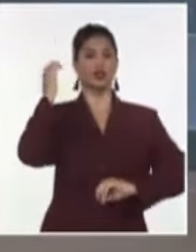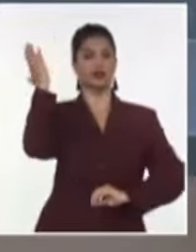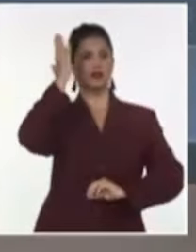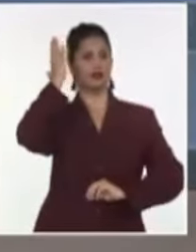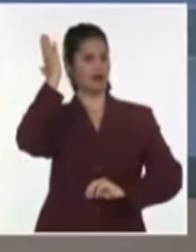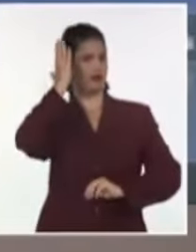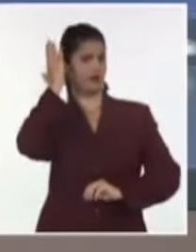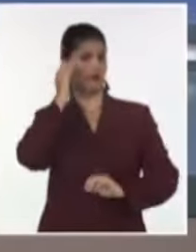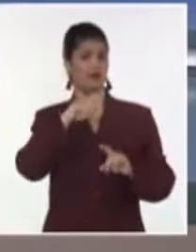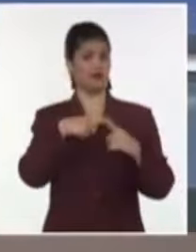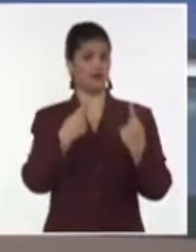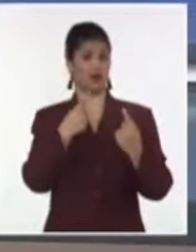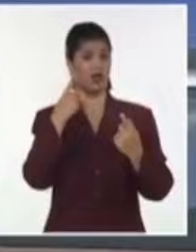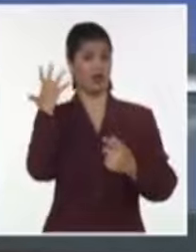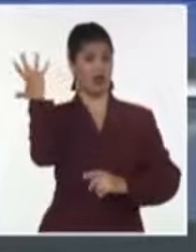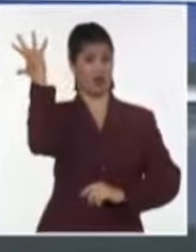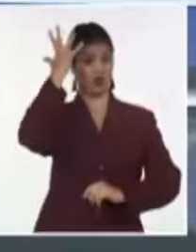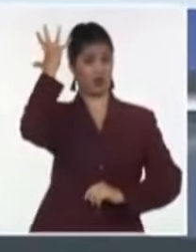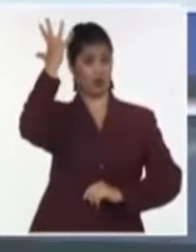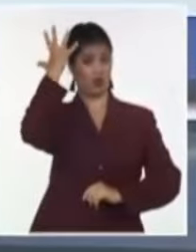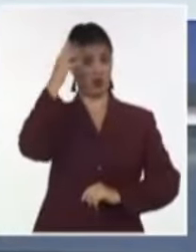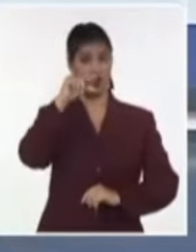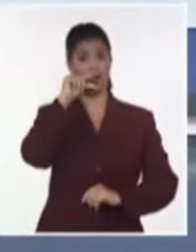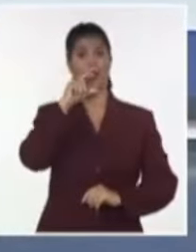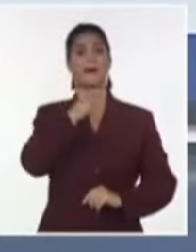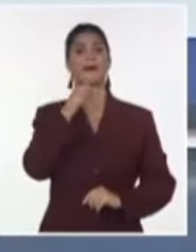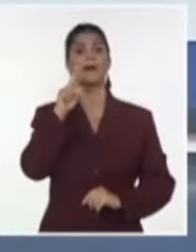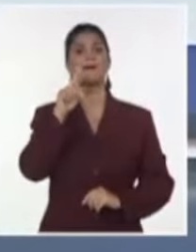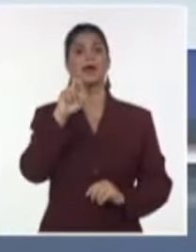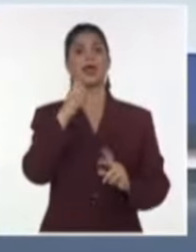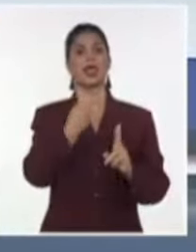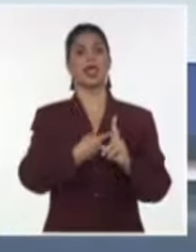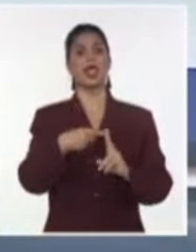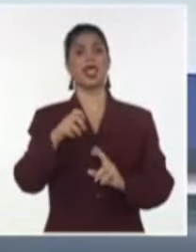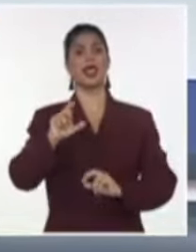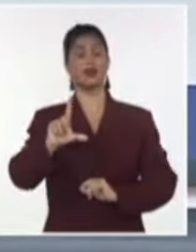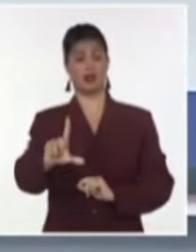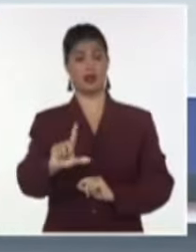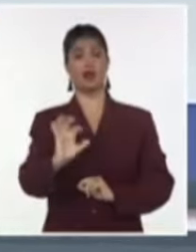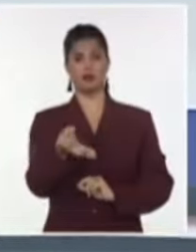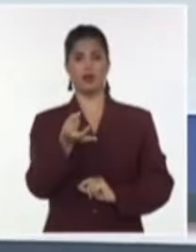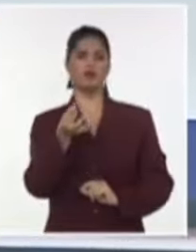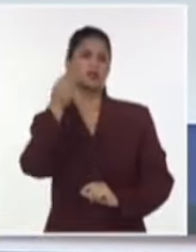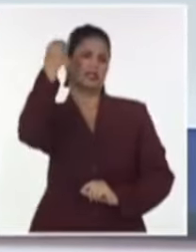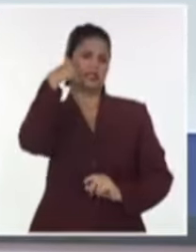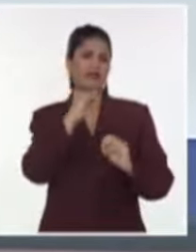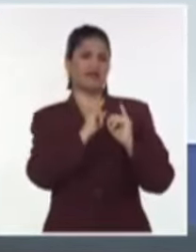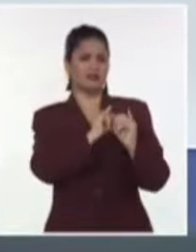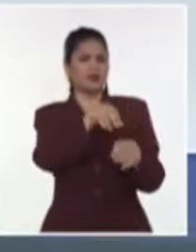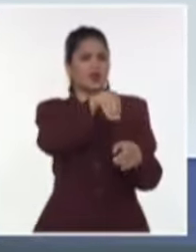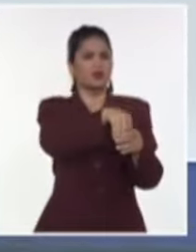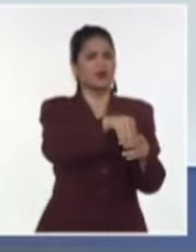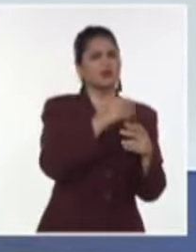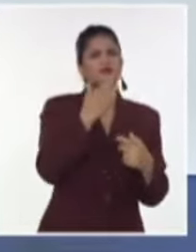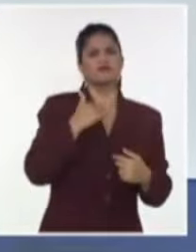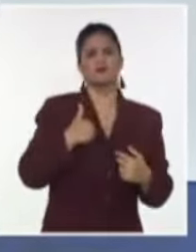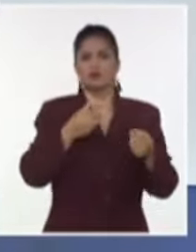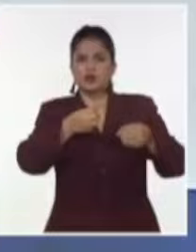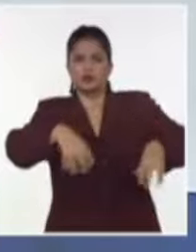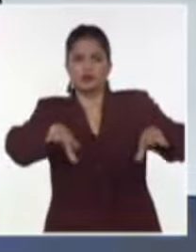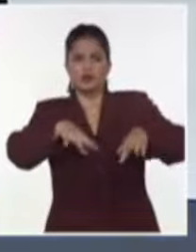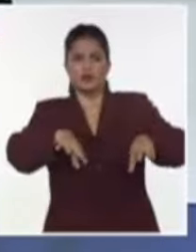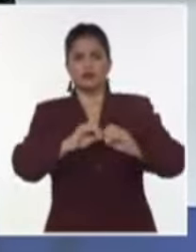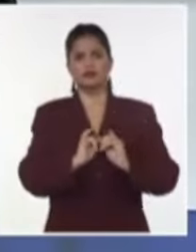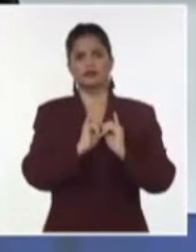propósito del tránsito por el sur del huracán Beryl. Establecemos comunicación con el periodista Noel Otaño, quien se encuentra en estos instantes en el poblado